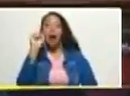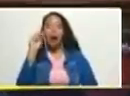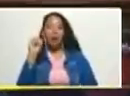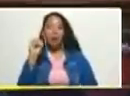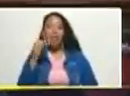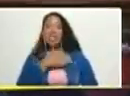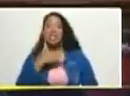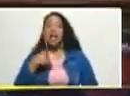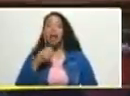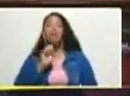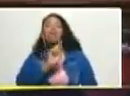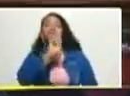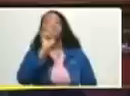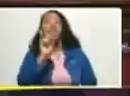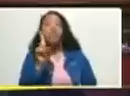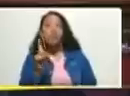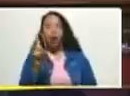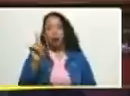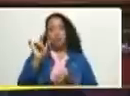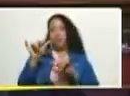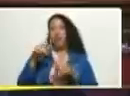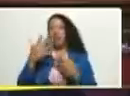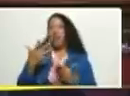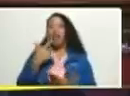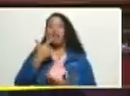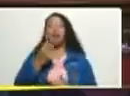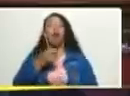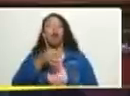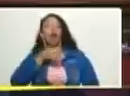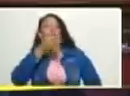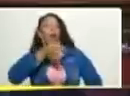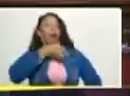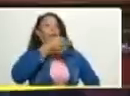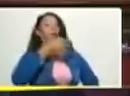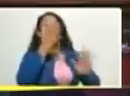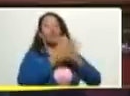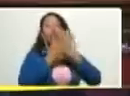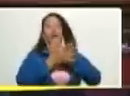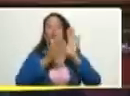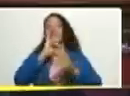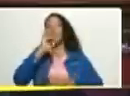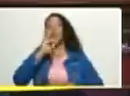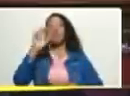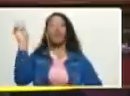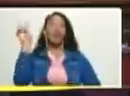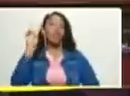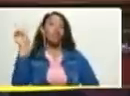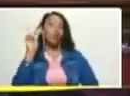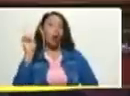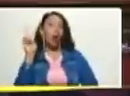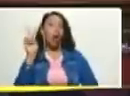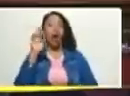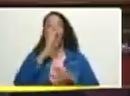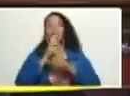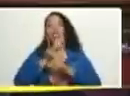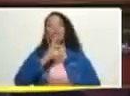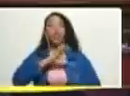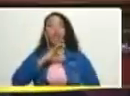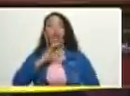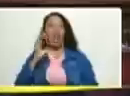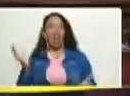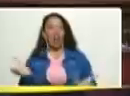quisiera preguntarse, él que declara tanto sobre Venezuela, que sus redes sociales se